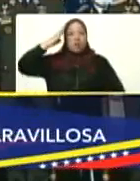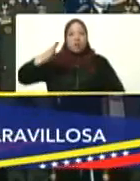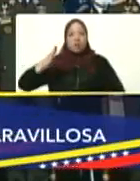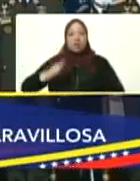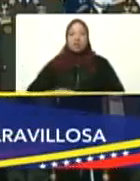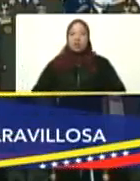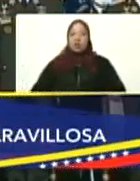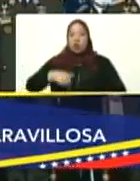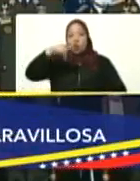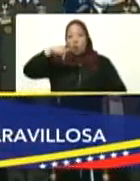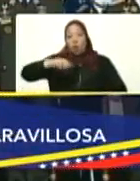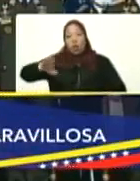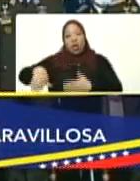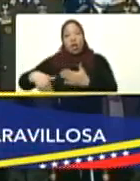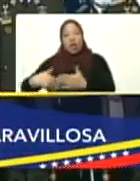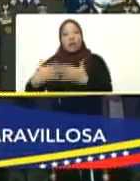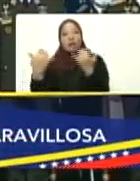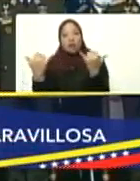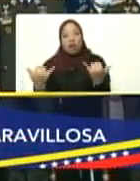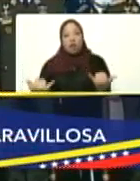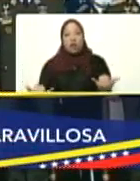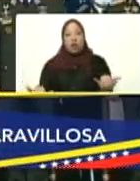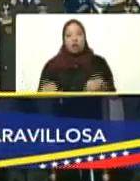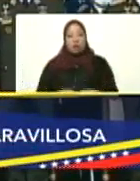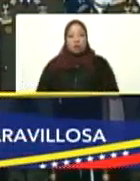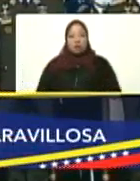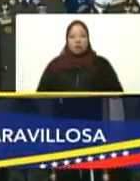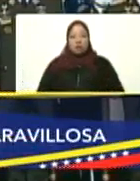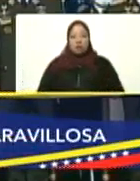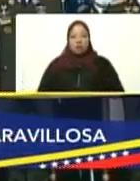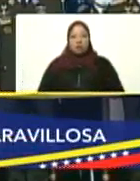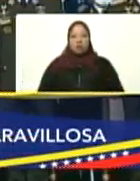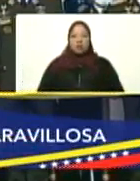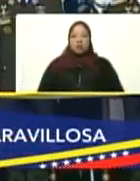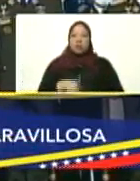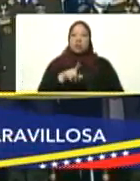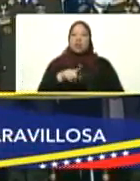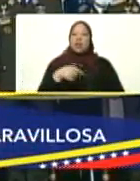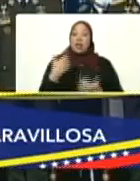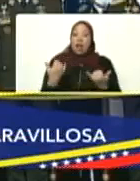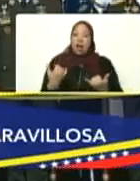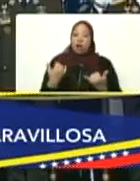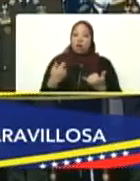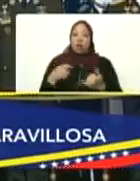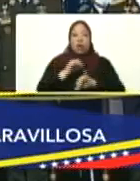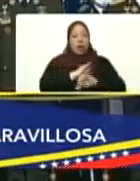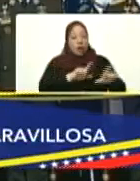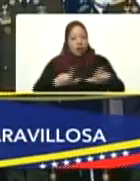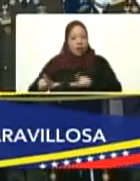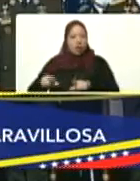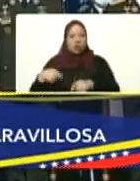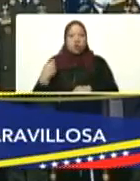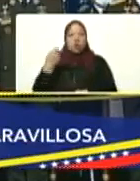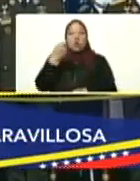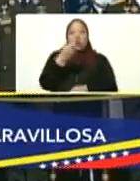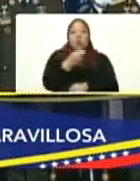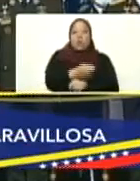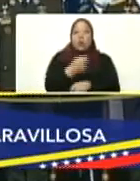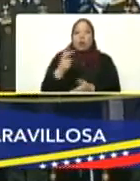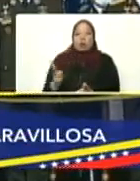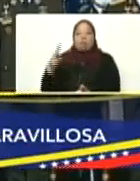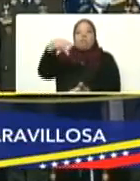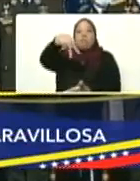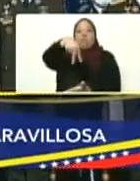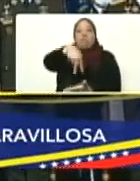hasta el día de hoy que entregan sus plazas de pie